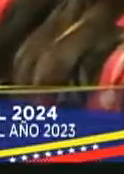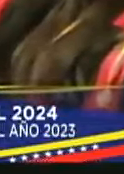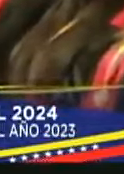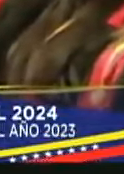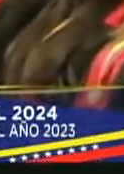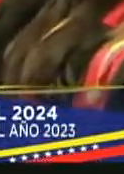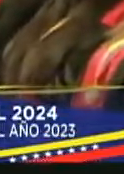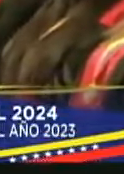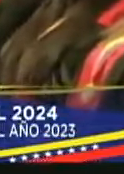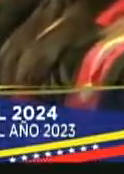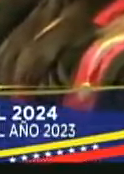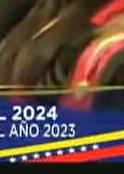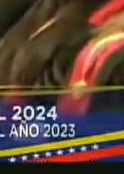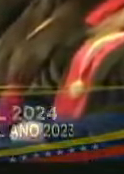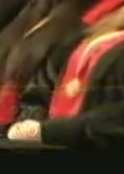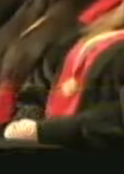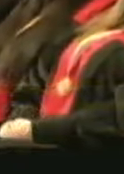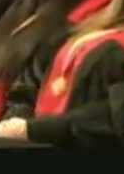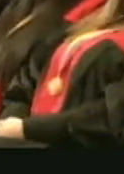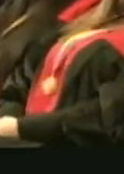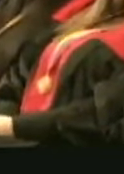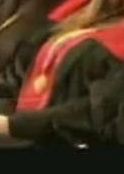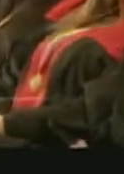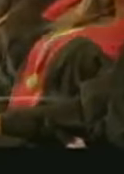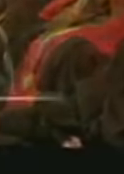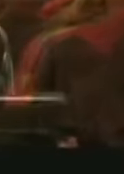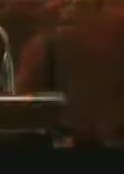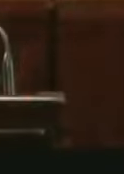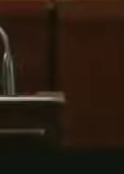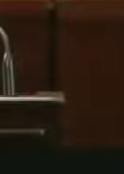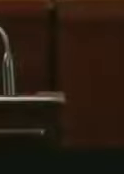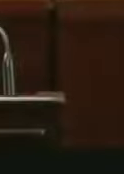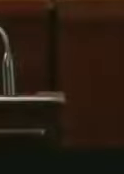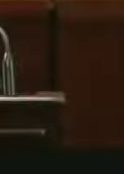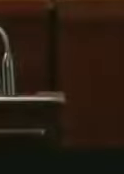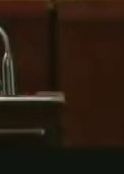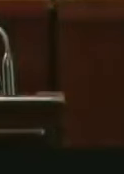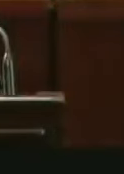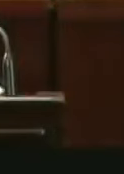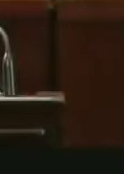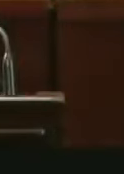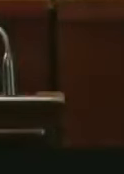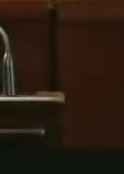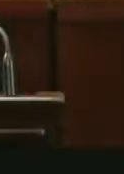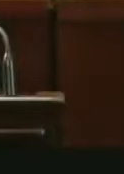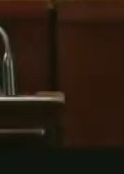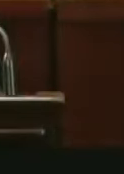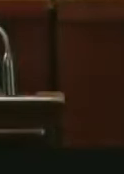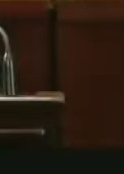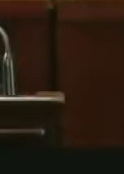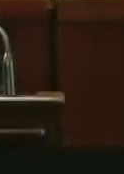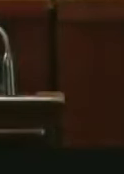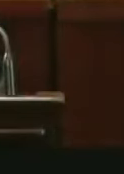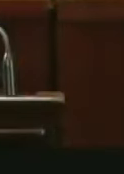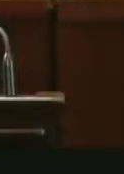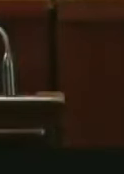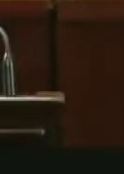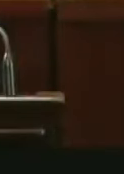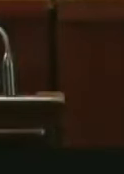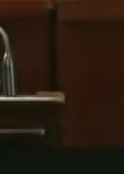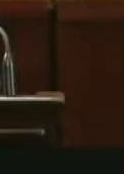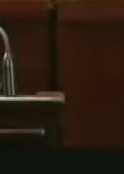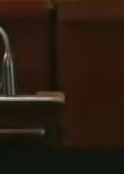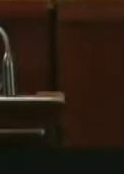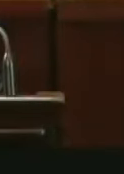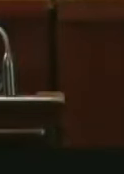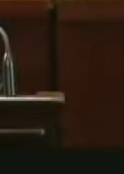459.959, demostrando el compromiso con el fortalecimiento del Estado de Derecho y de Justicia. De acuerdo con la